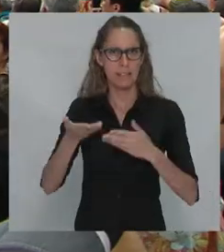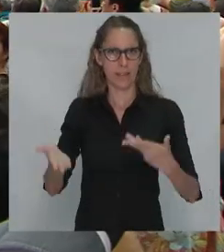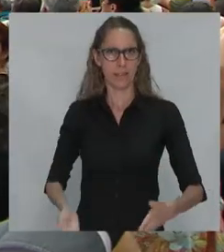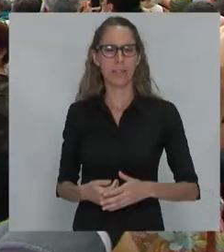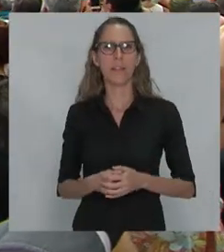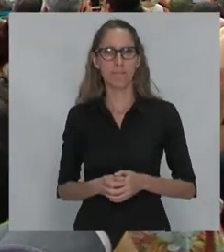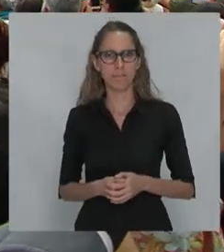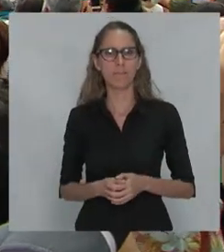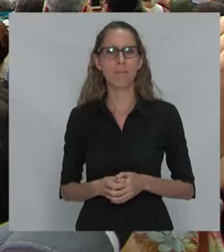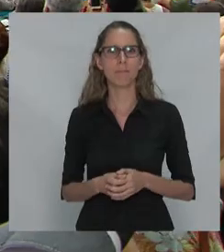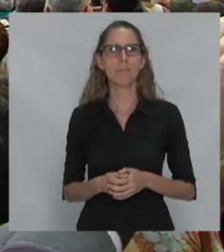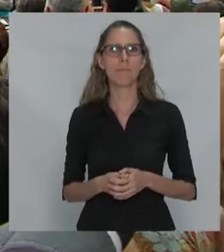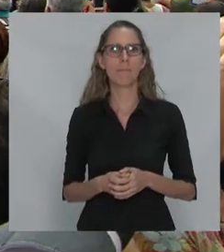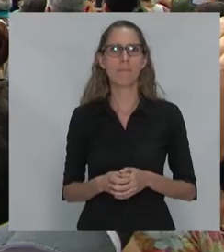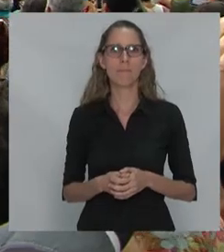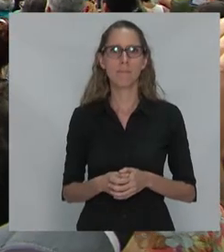Sí.